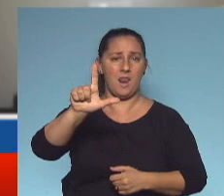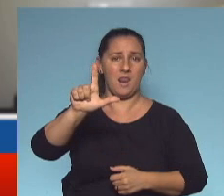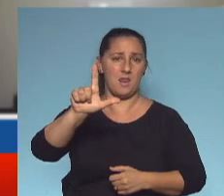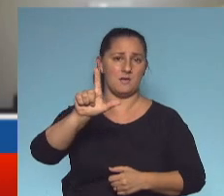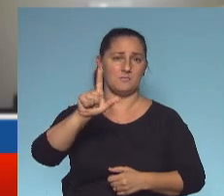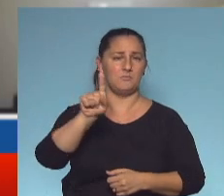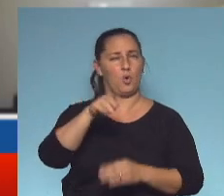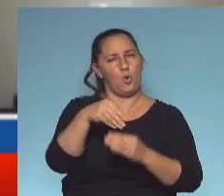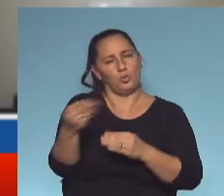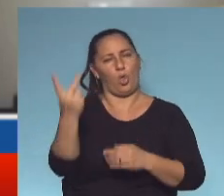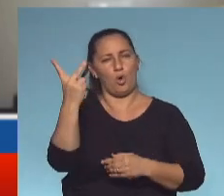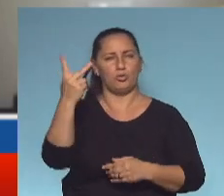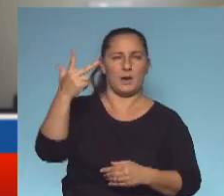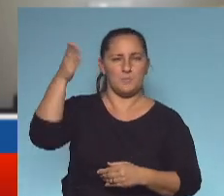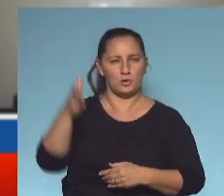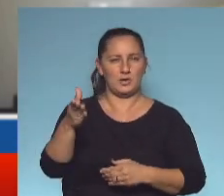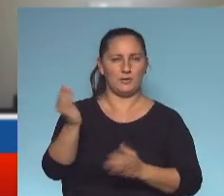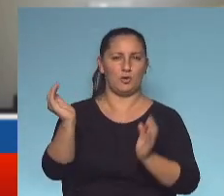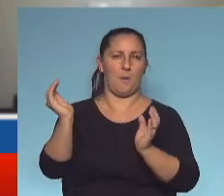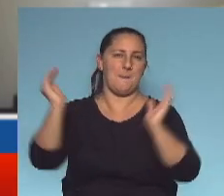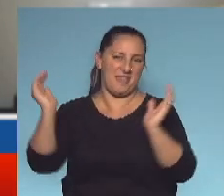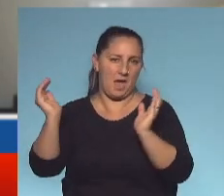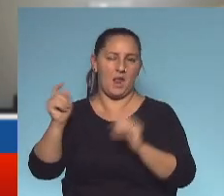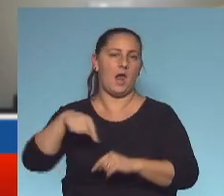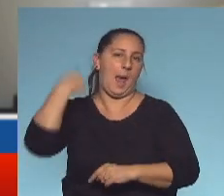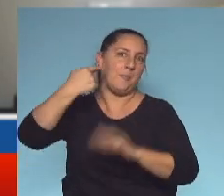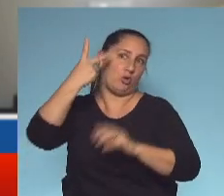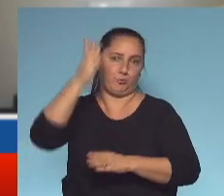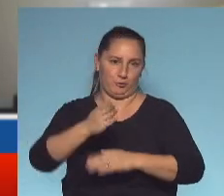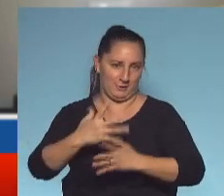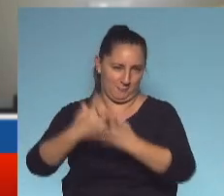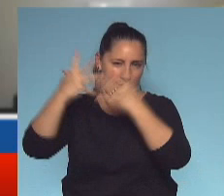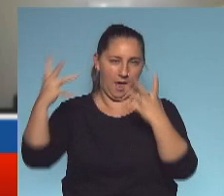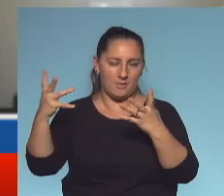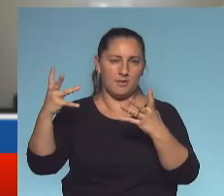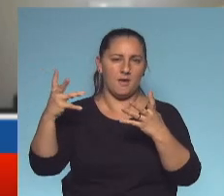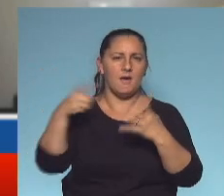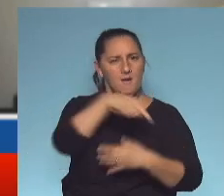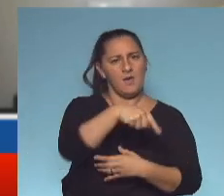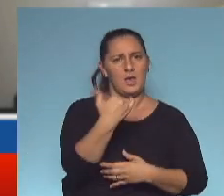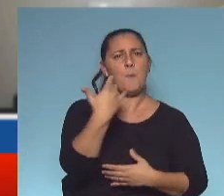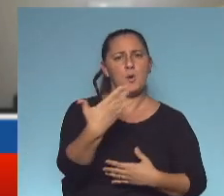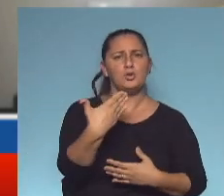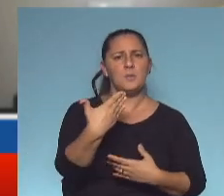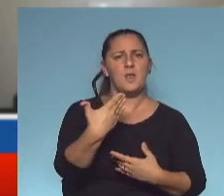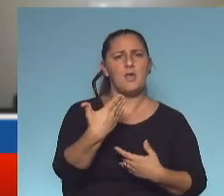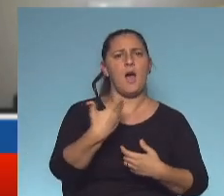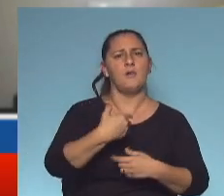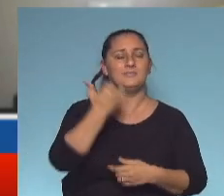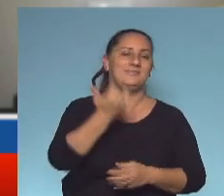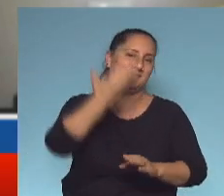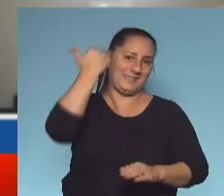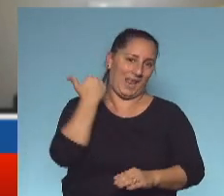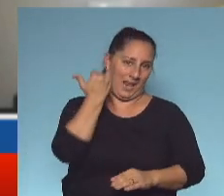otro hay un 2%, 3% de medianas y el 2% son grandes, tienen la posibilidad de abastecer, la han